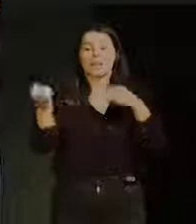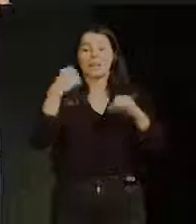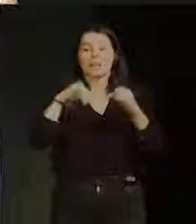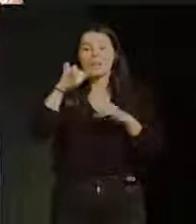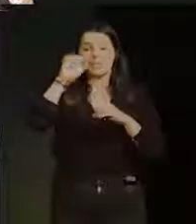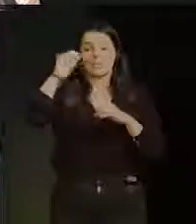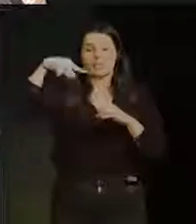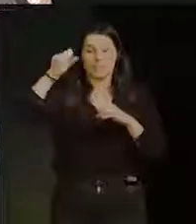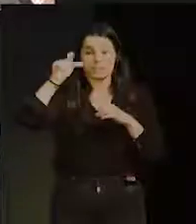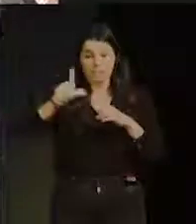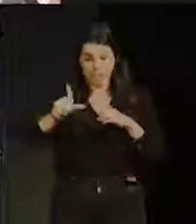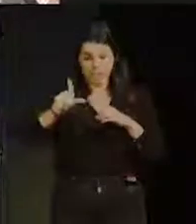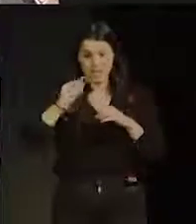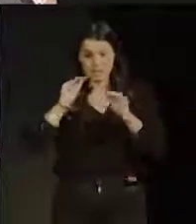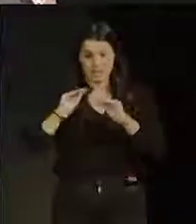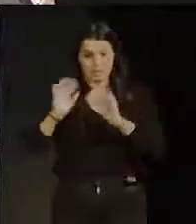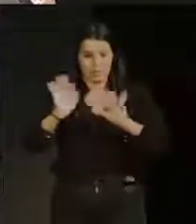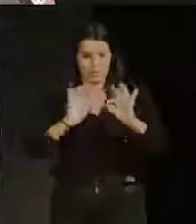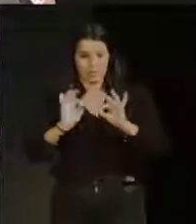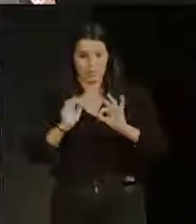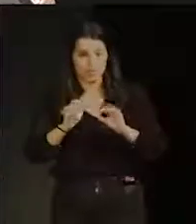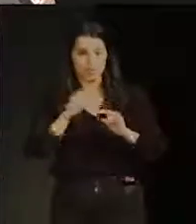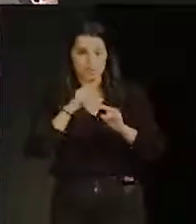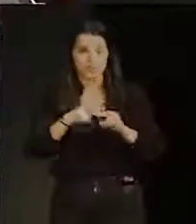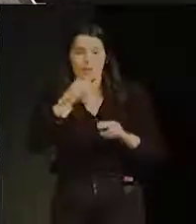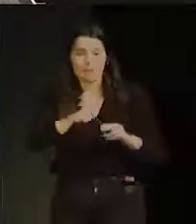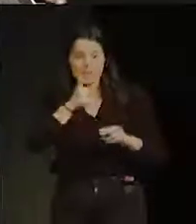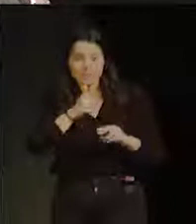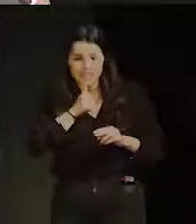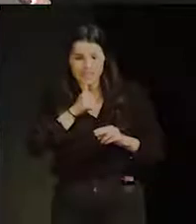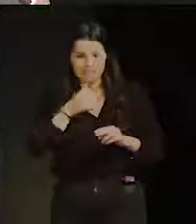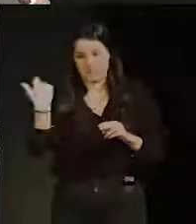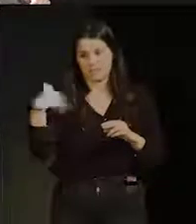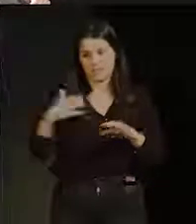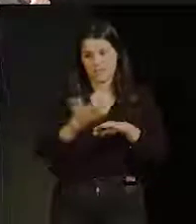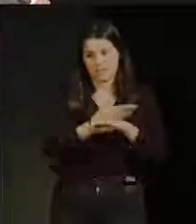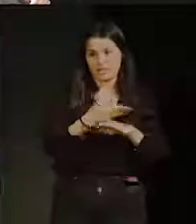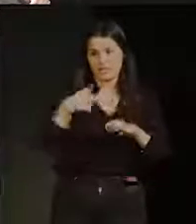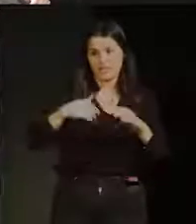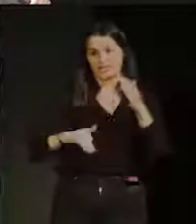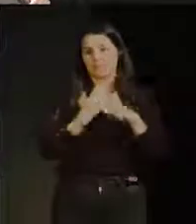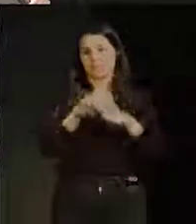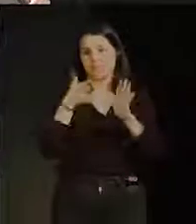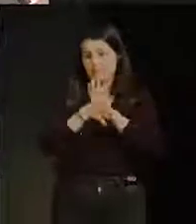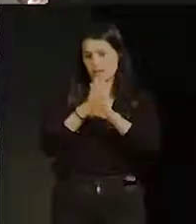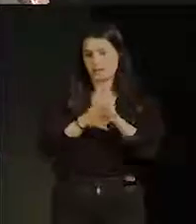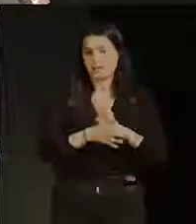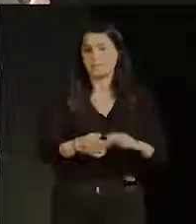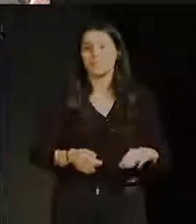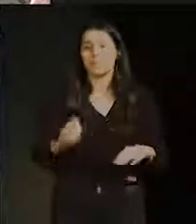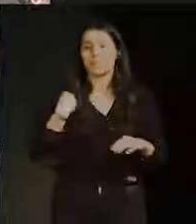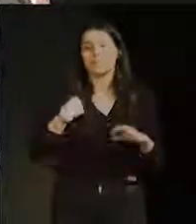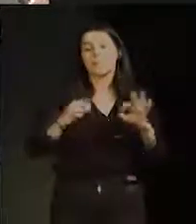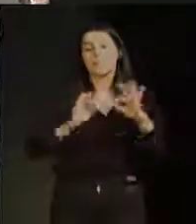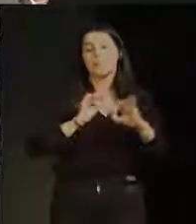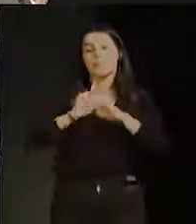Barbeito, de su espectáculo Resistencia o Belachiao, del que ella ha hablado esta mañana en la ponencia. Este mismo